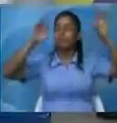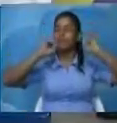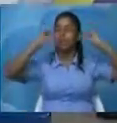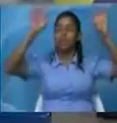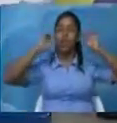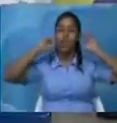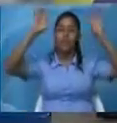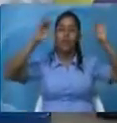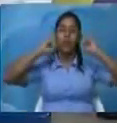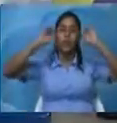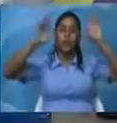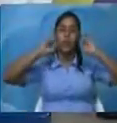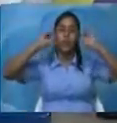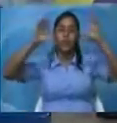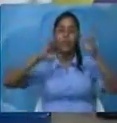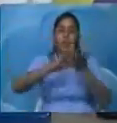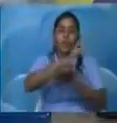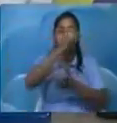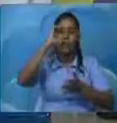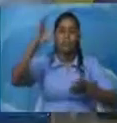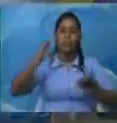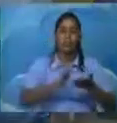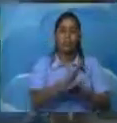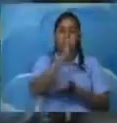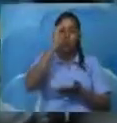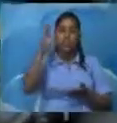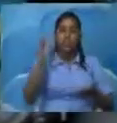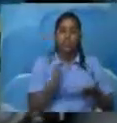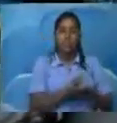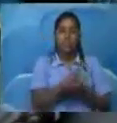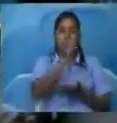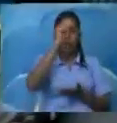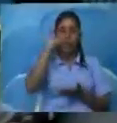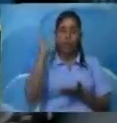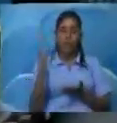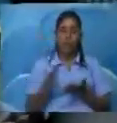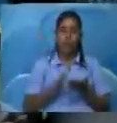Gloria a Dios, gloria a Dios, gloria a Dios, gloria a Dios, gloria a Dios.